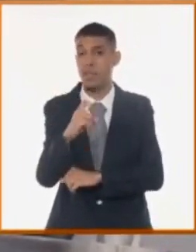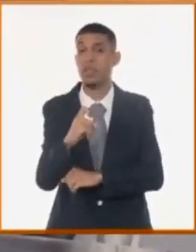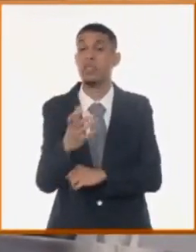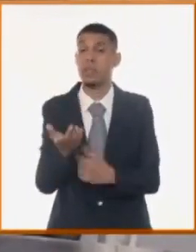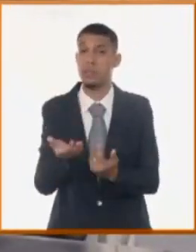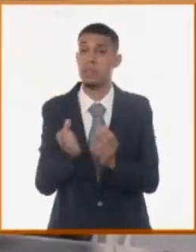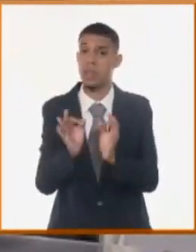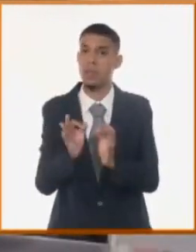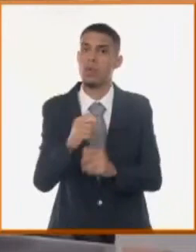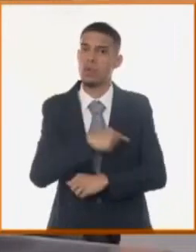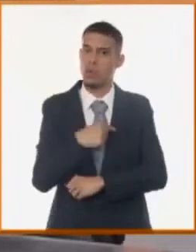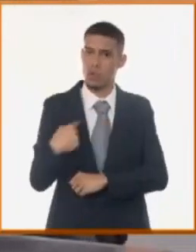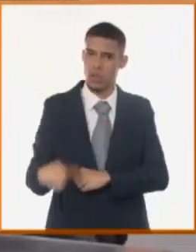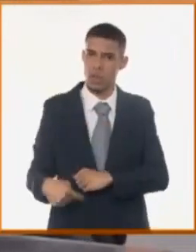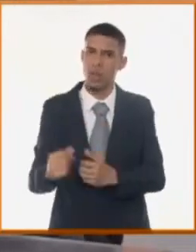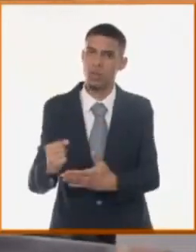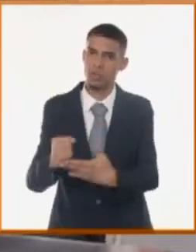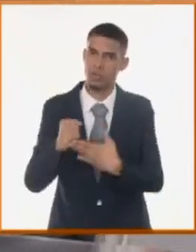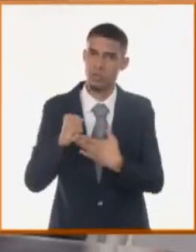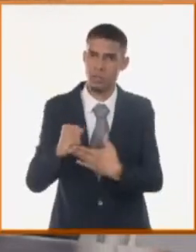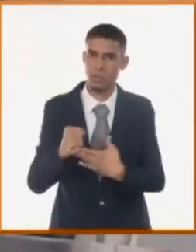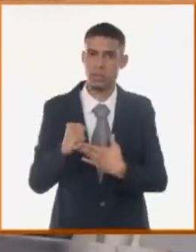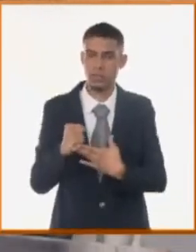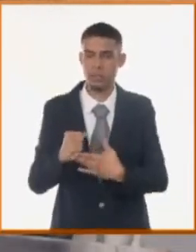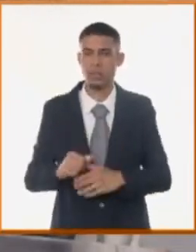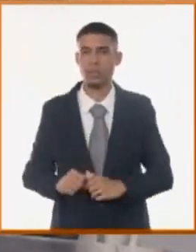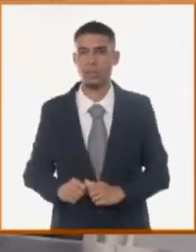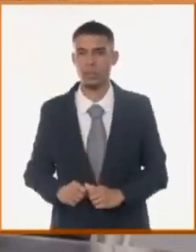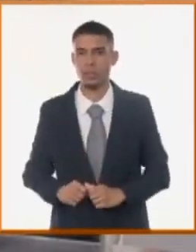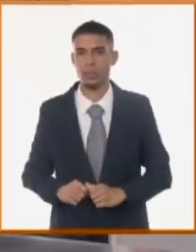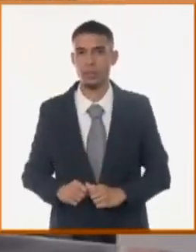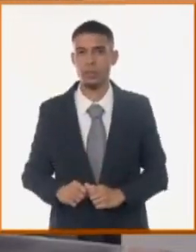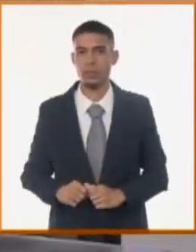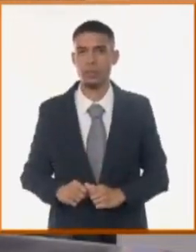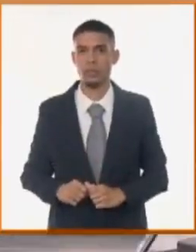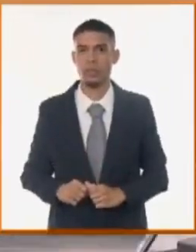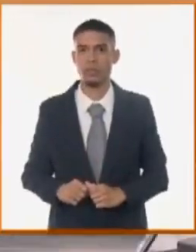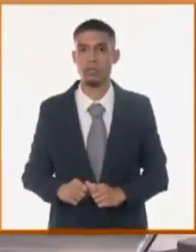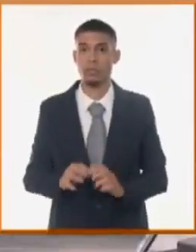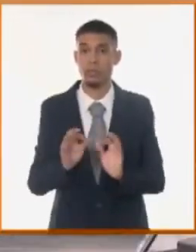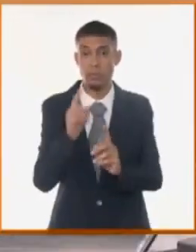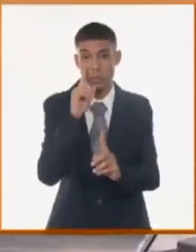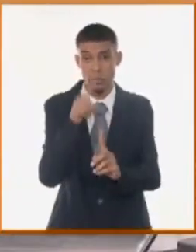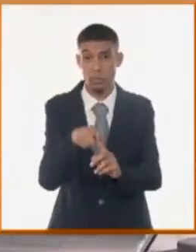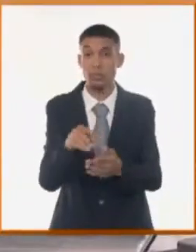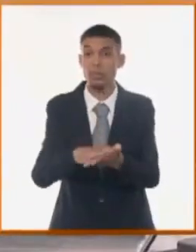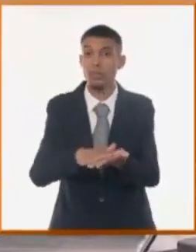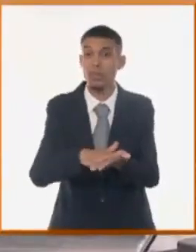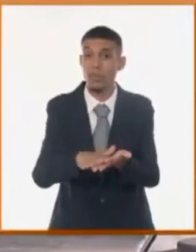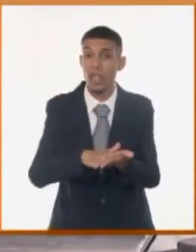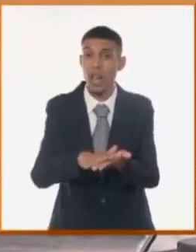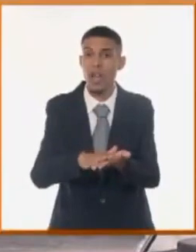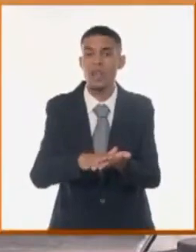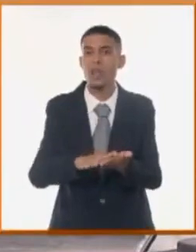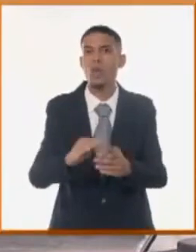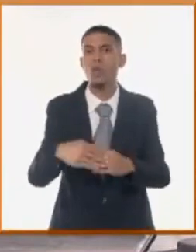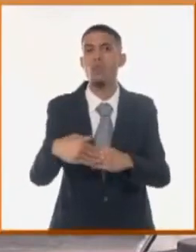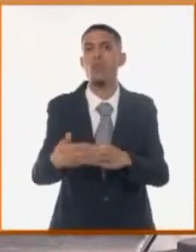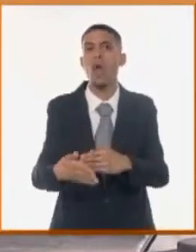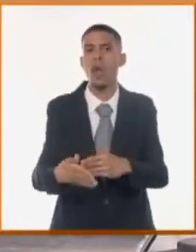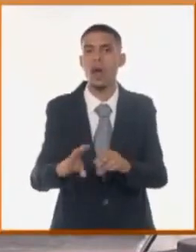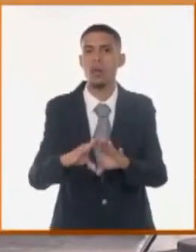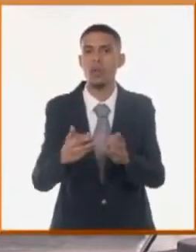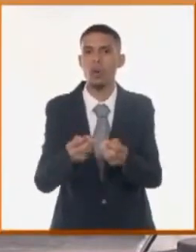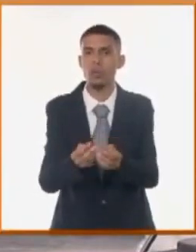medida esa calidad de servicio. Que es parte de ese propósito de que nadie quede fuera de los beneficios de